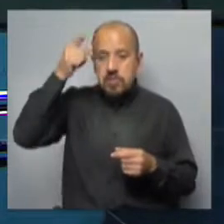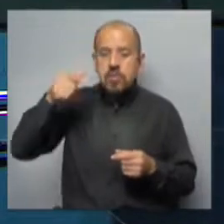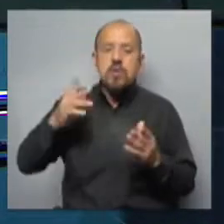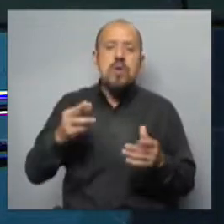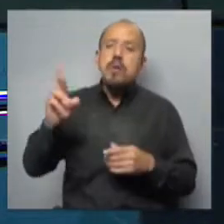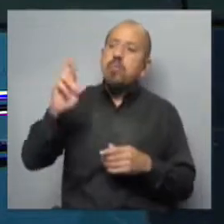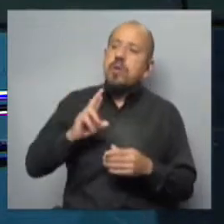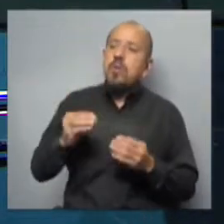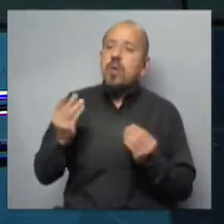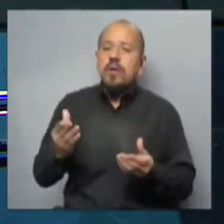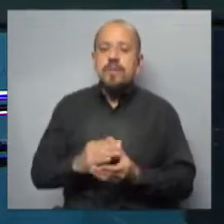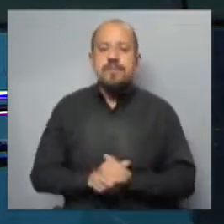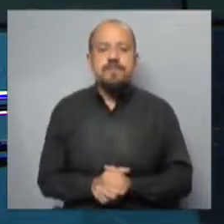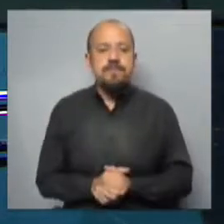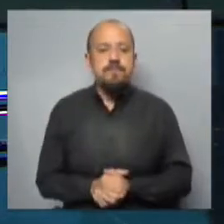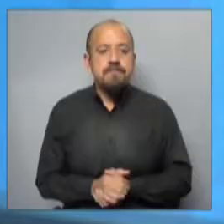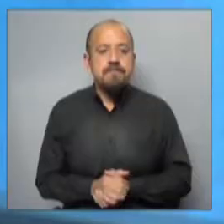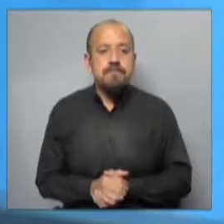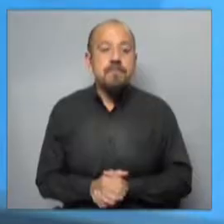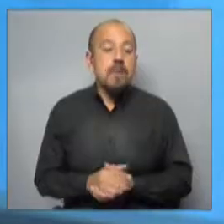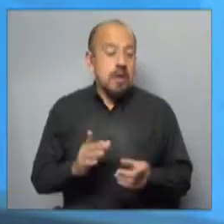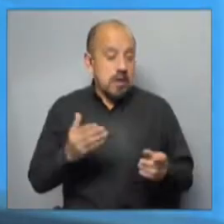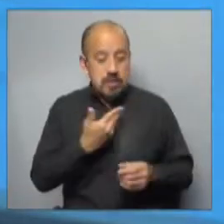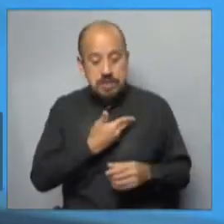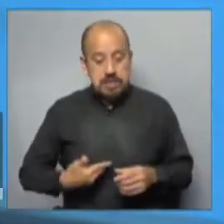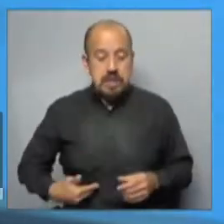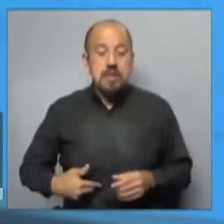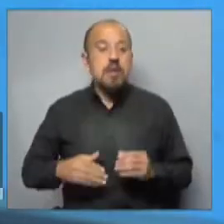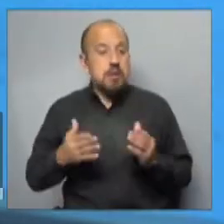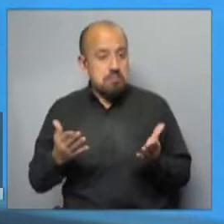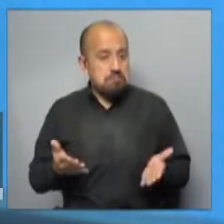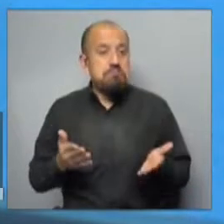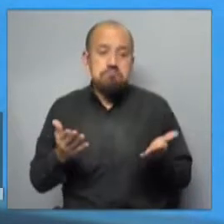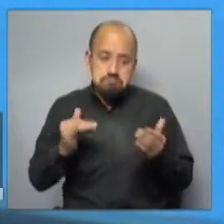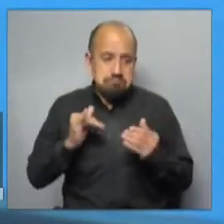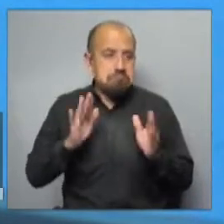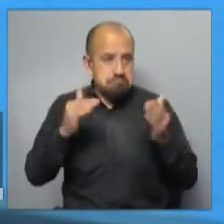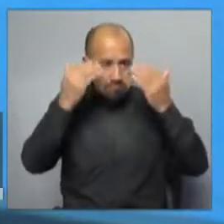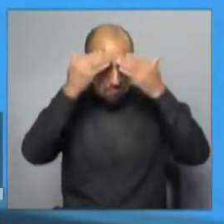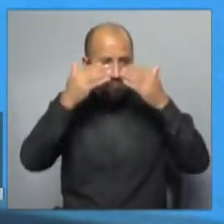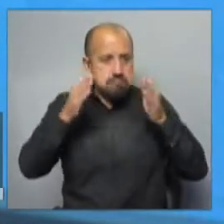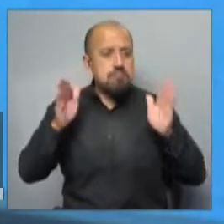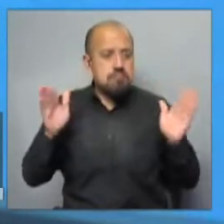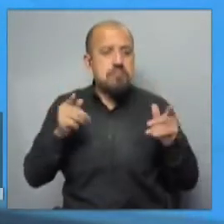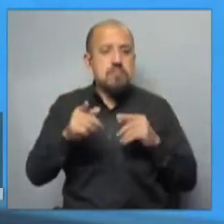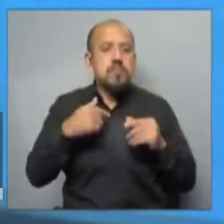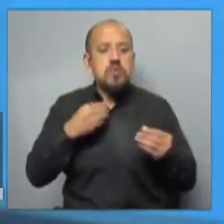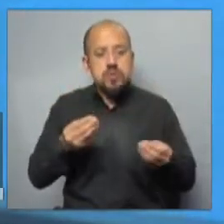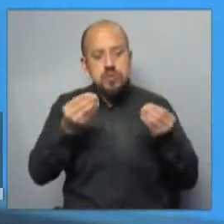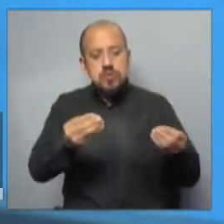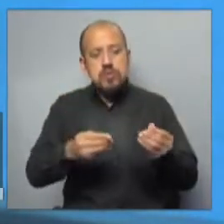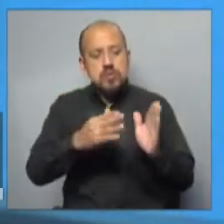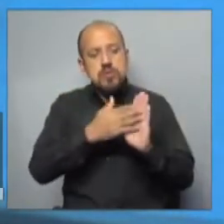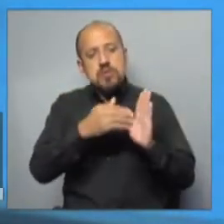respuesta tuvieron cómo fue esa jornada bueno el presidente de la república se mostró muy muy abierto a la proclama que fue entregada por un